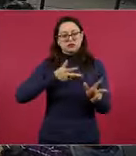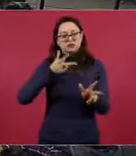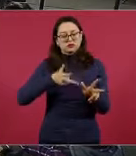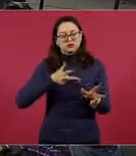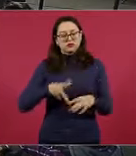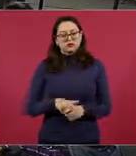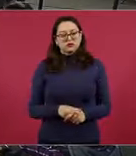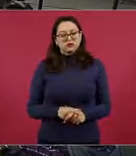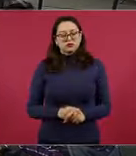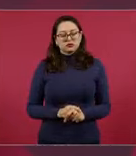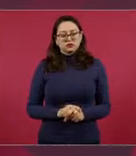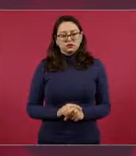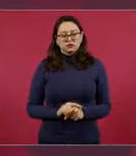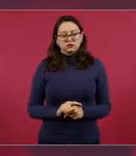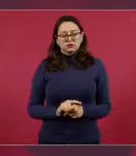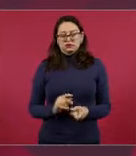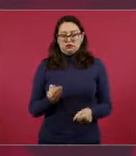Pero los están haciendo.